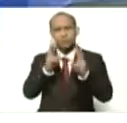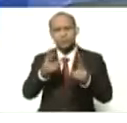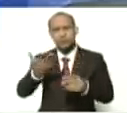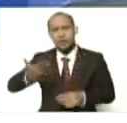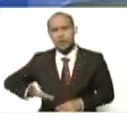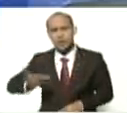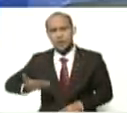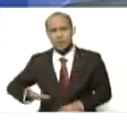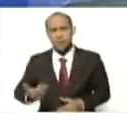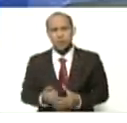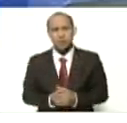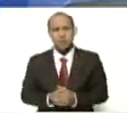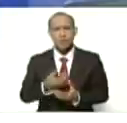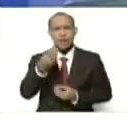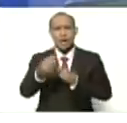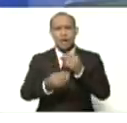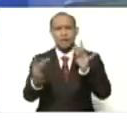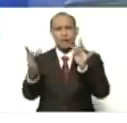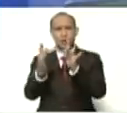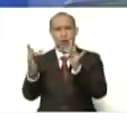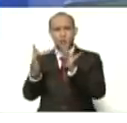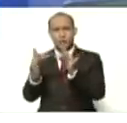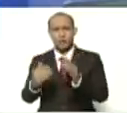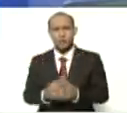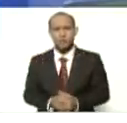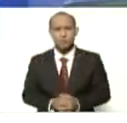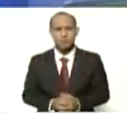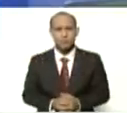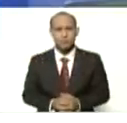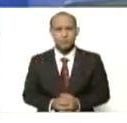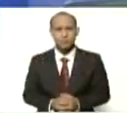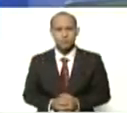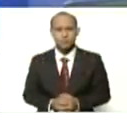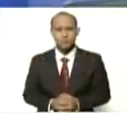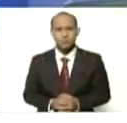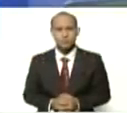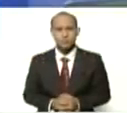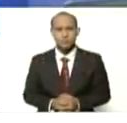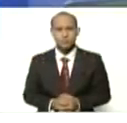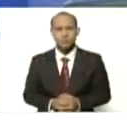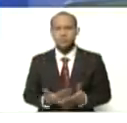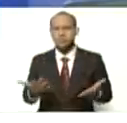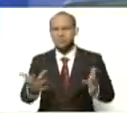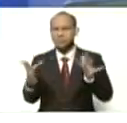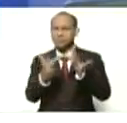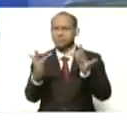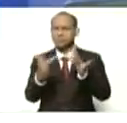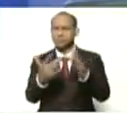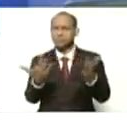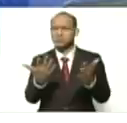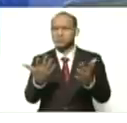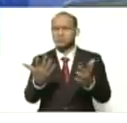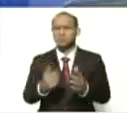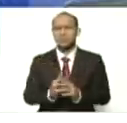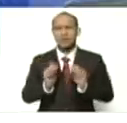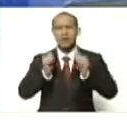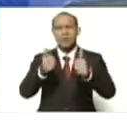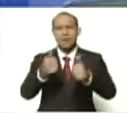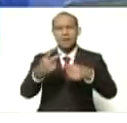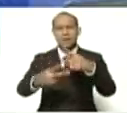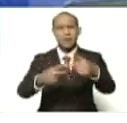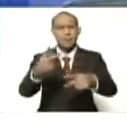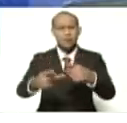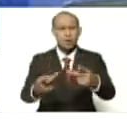importante vamos a hacer un pase precisamente para proceder como estamos